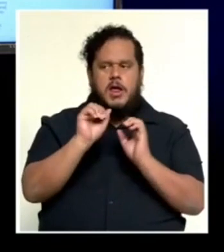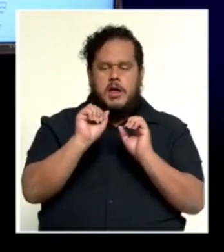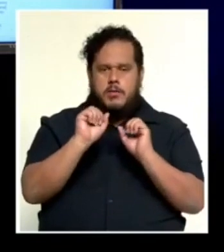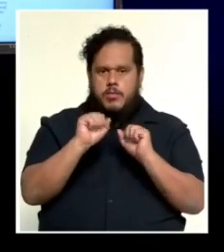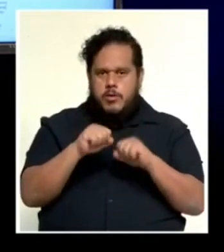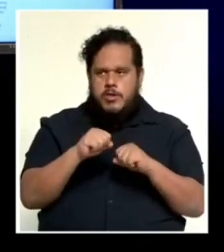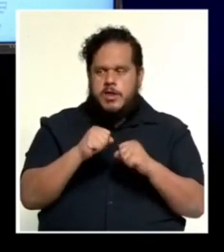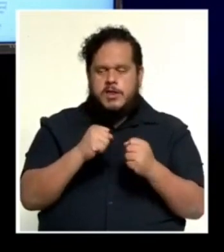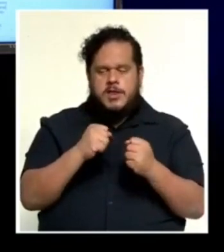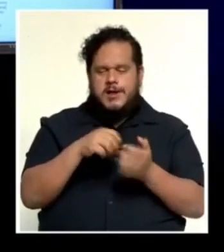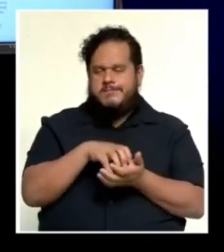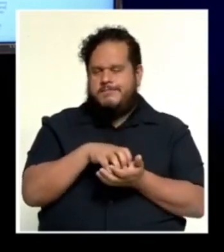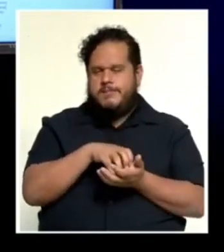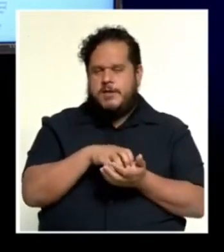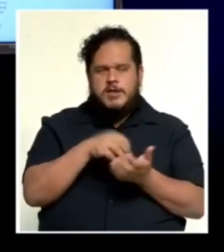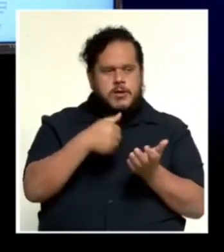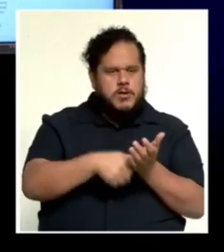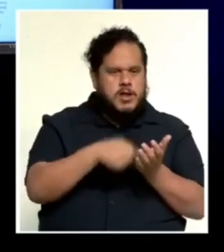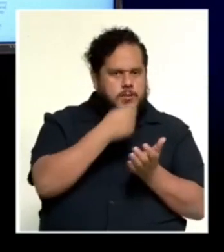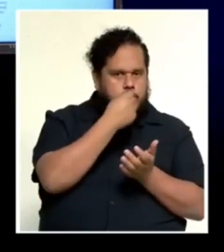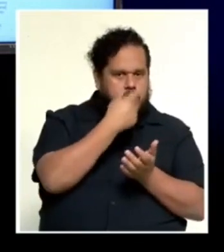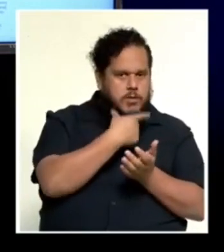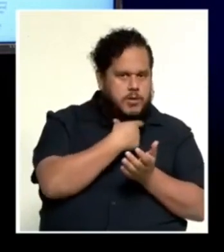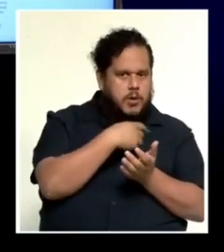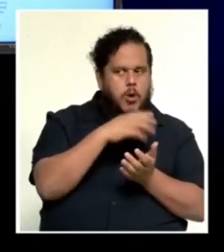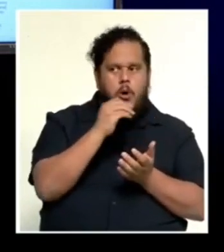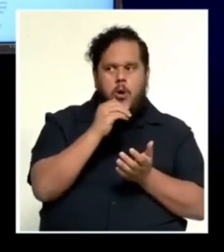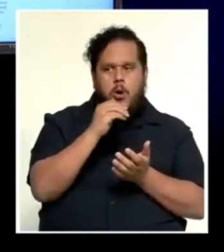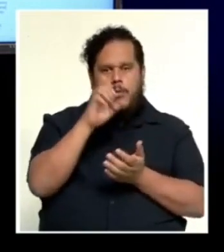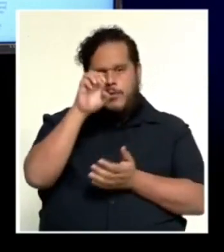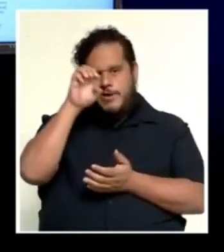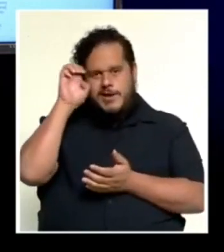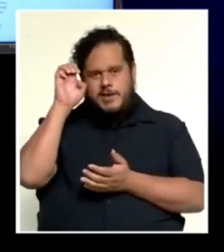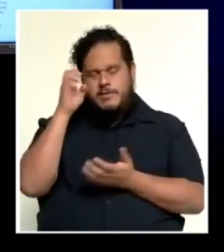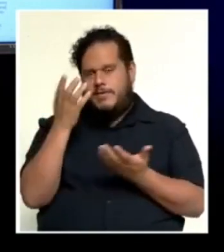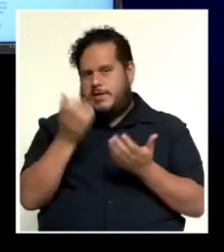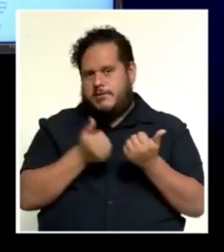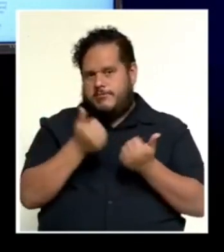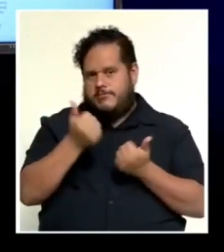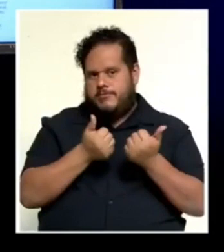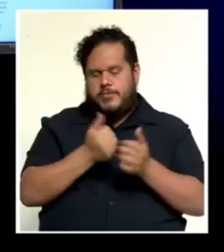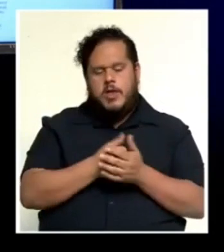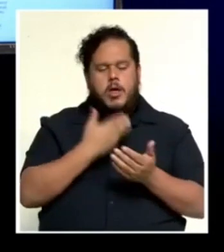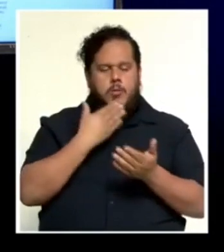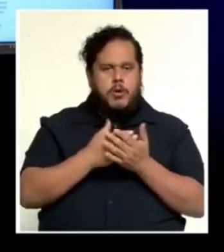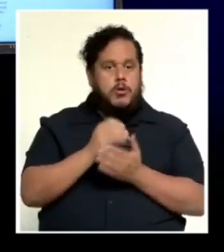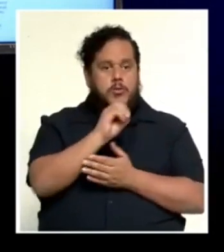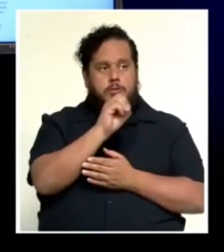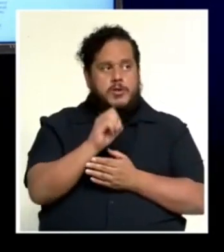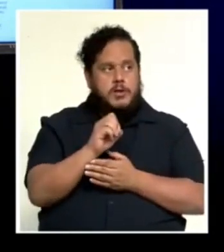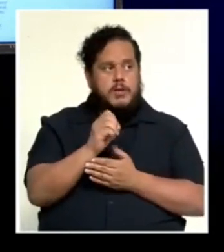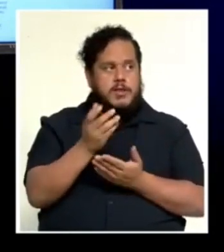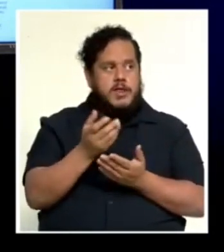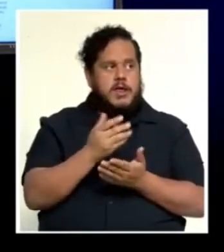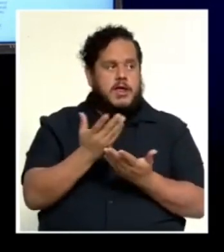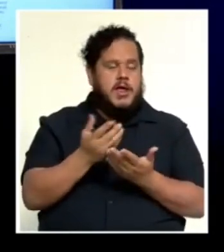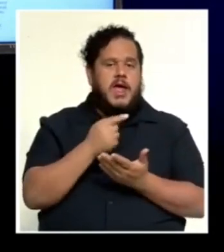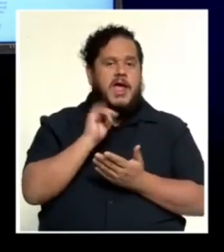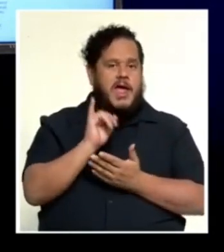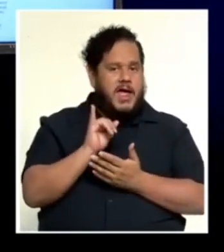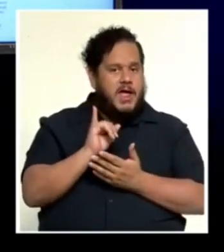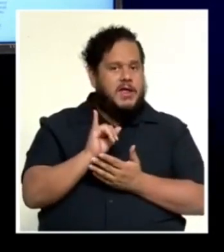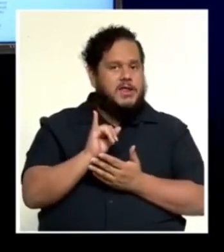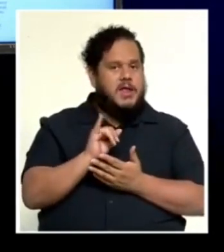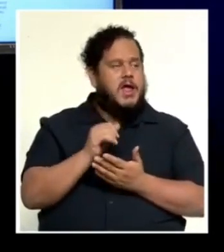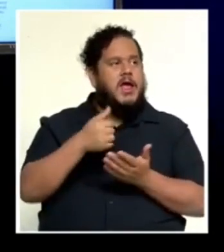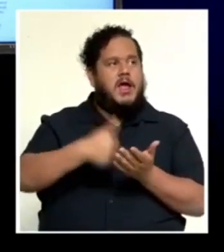estar indeciso si votar por don José María Villalta o por don Eliezer Feinsack. Bueno, proporcionalmente, prácticamente, digamos,